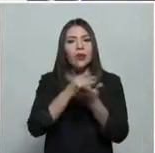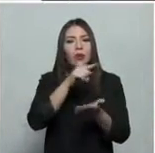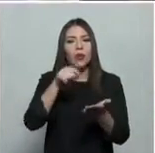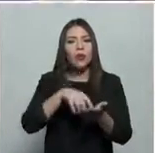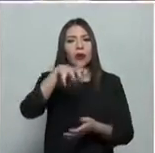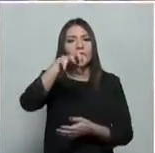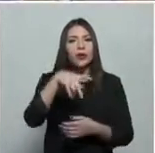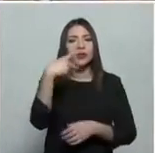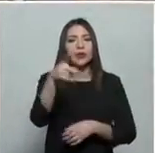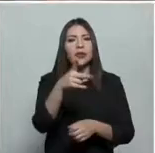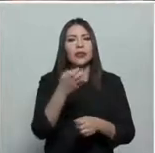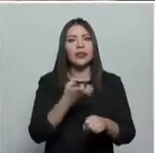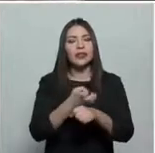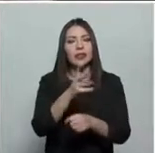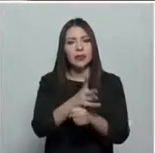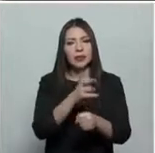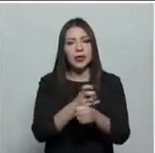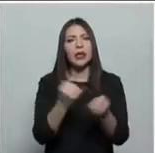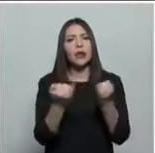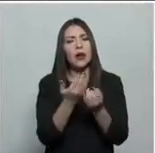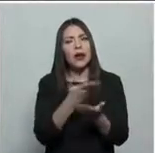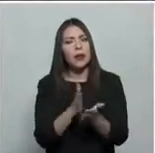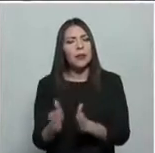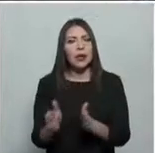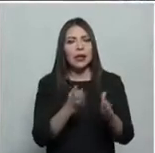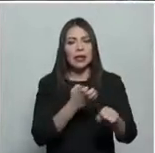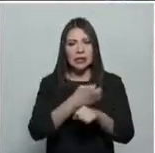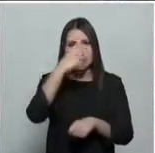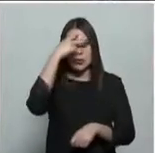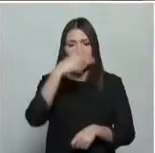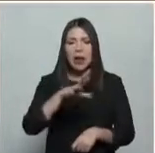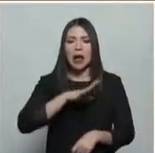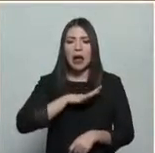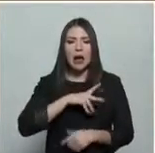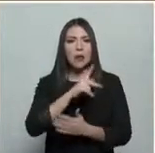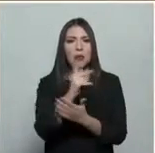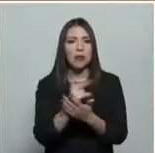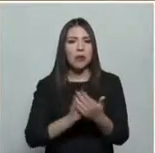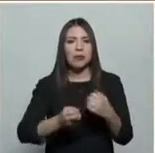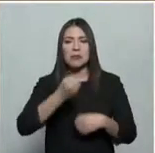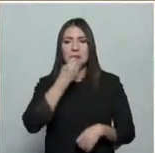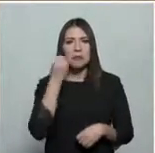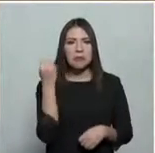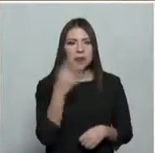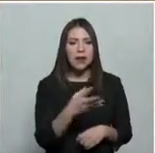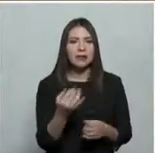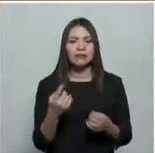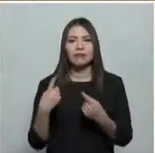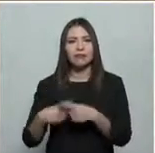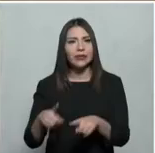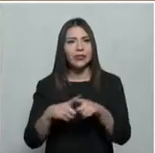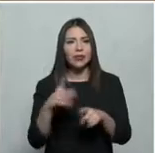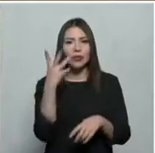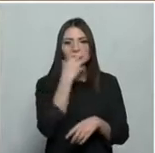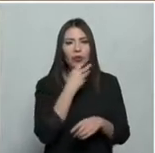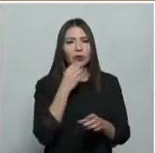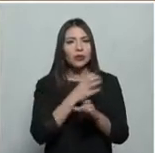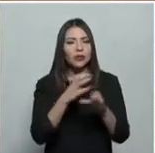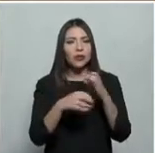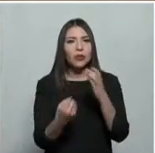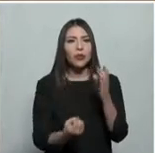de mencionar el Estado de México, que también trae un programa muy rico, muy amplio y muy bonitas novedades